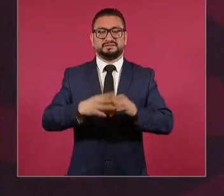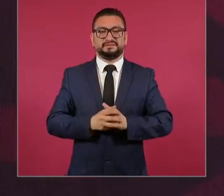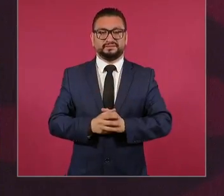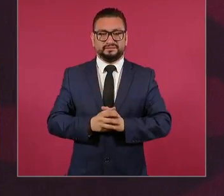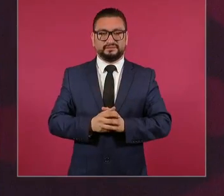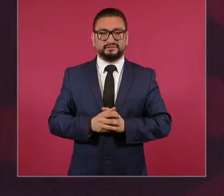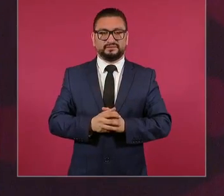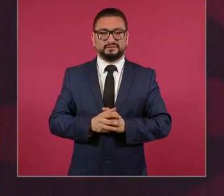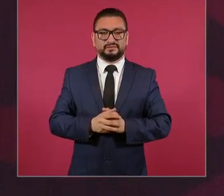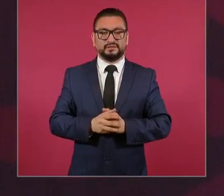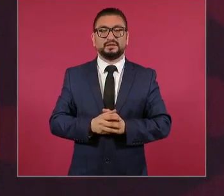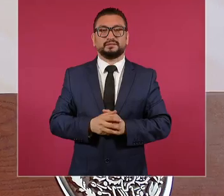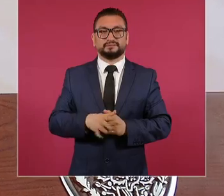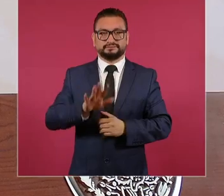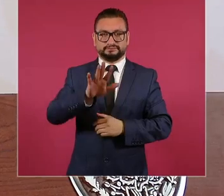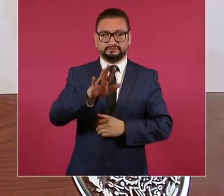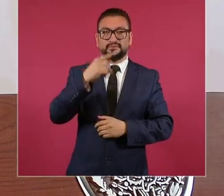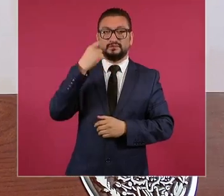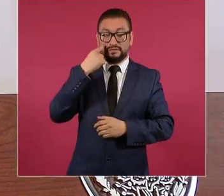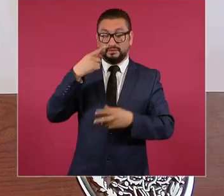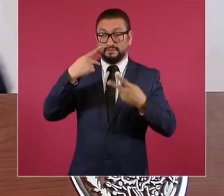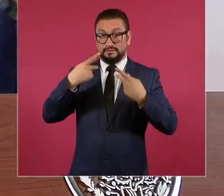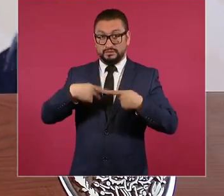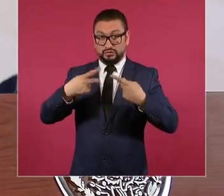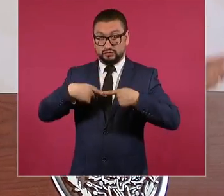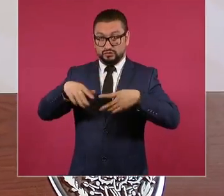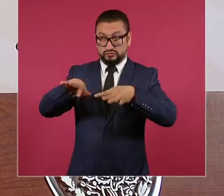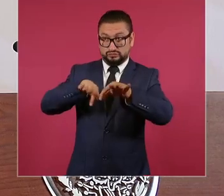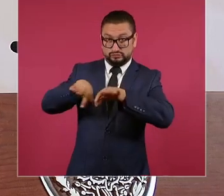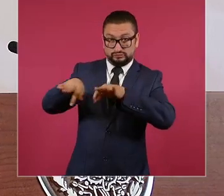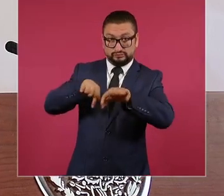Los que están trabajando también